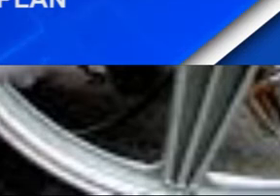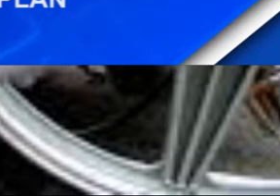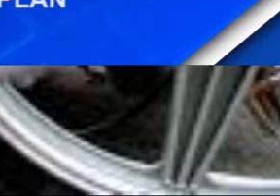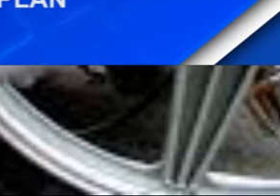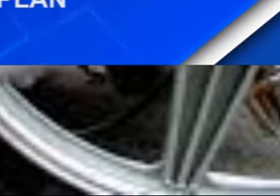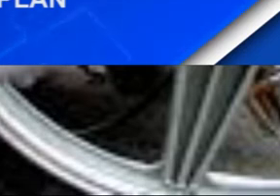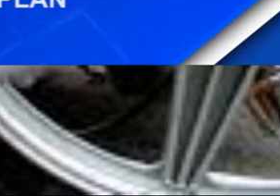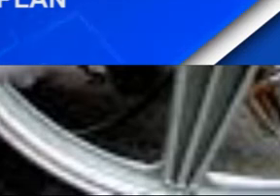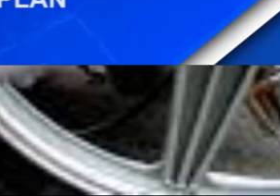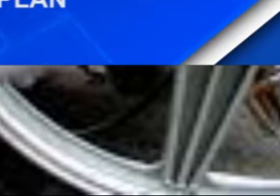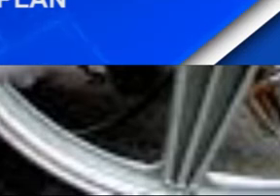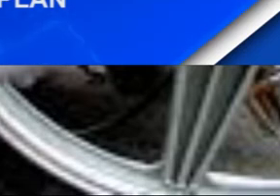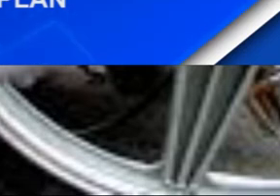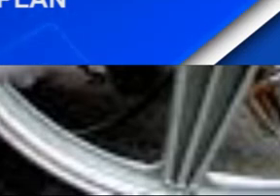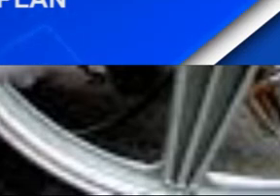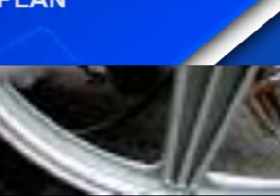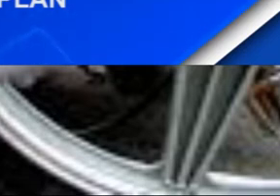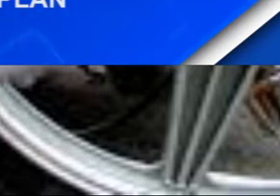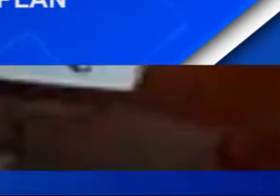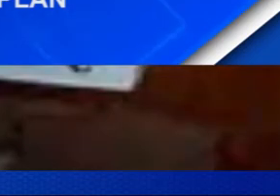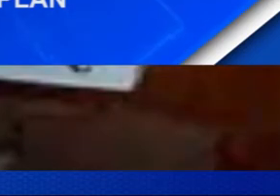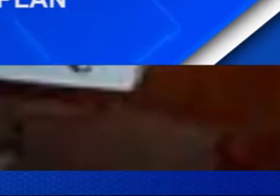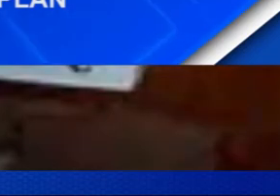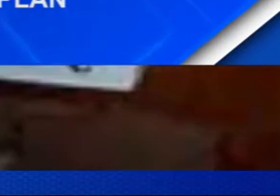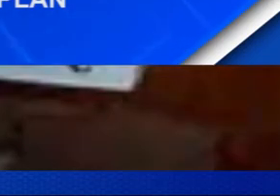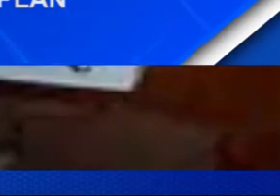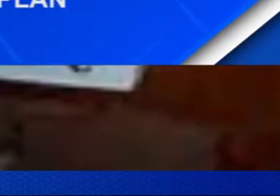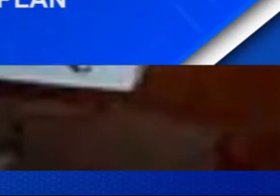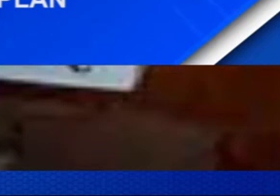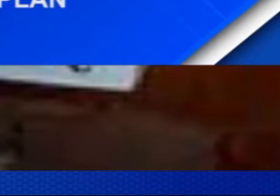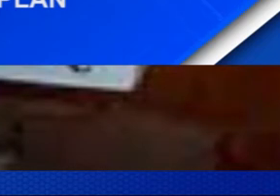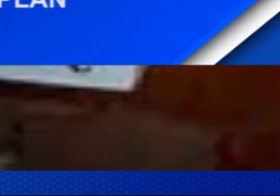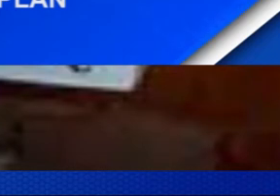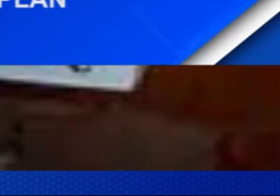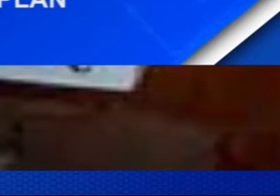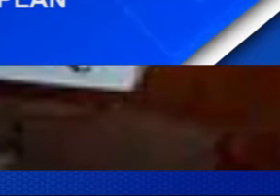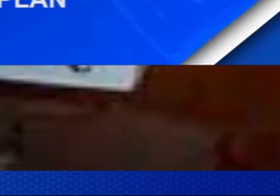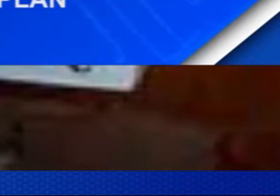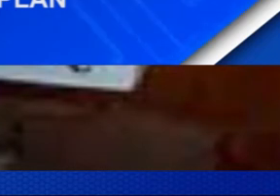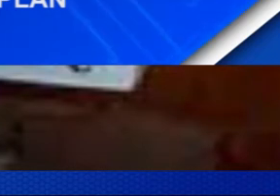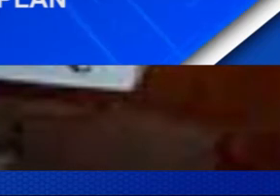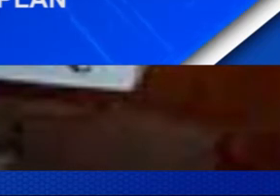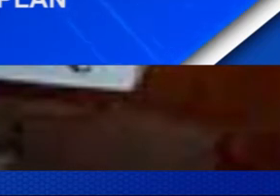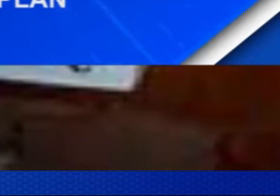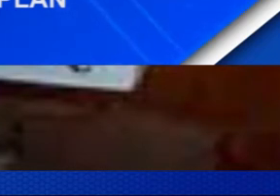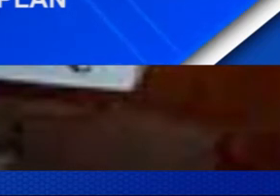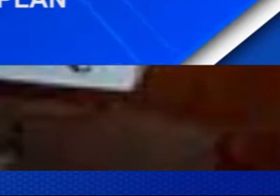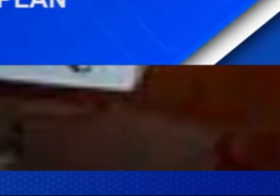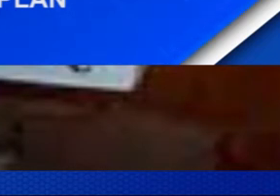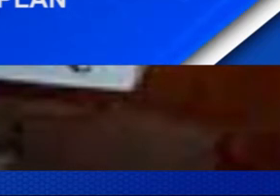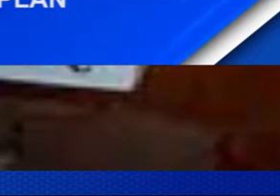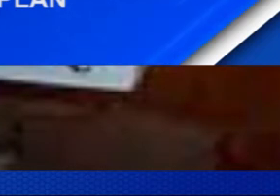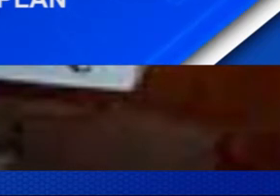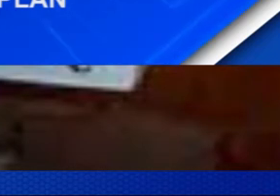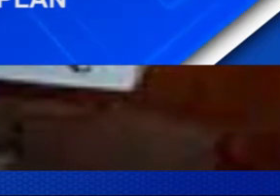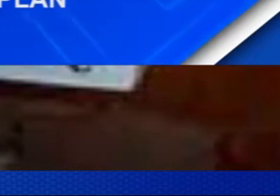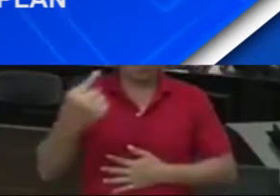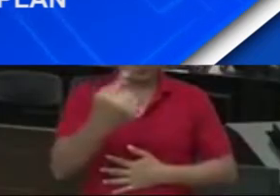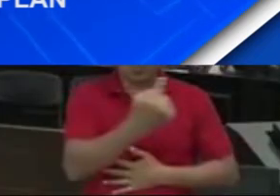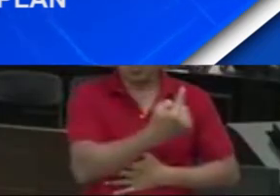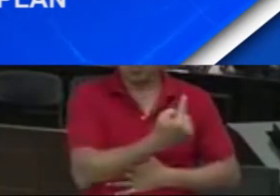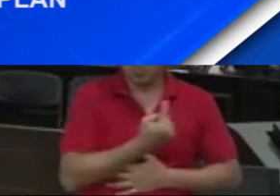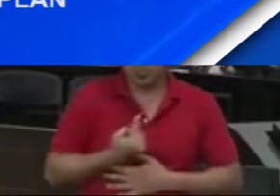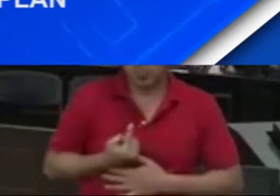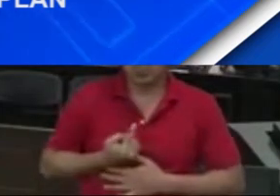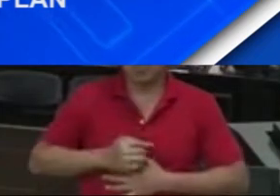habitantes. ¿Cómo podemos traducir esto para ustedes? Significa que cada uno de nosotros y de nosotras